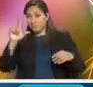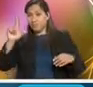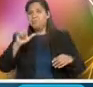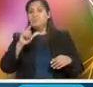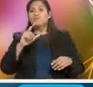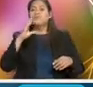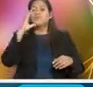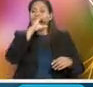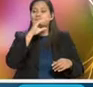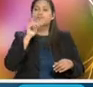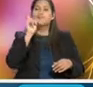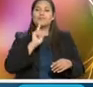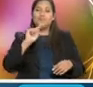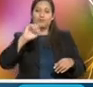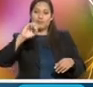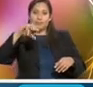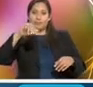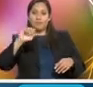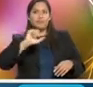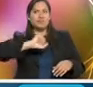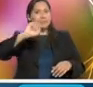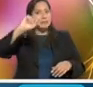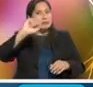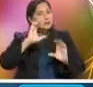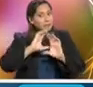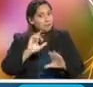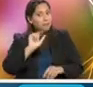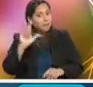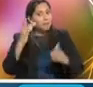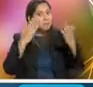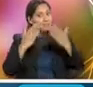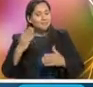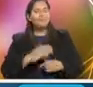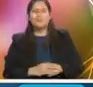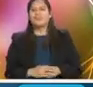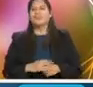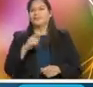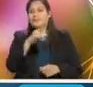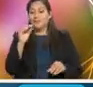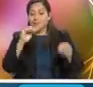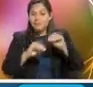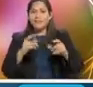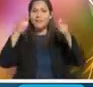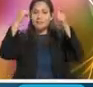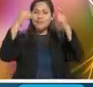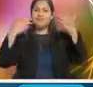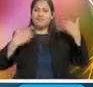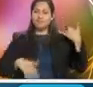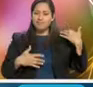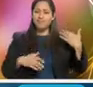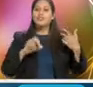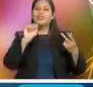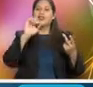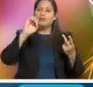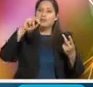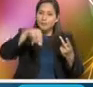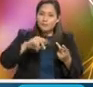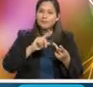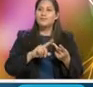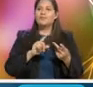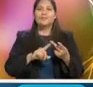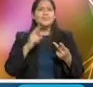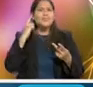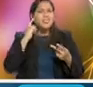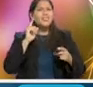de La Negra Tomasa, que fue un trancazo, Sí. en el que mezclaron justamente el mariachi, el son. Es